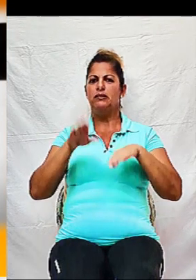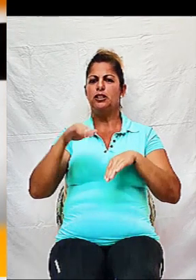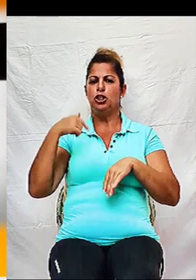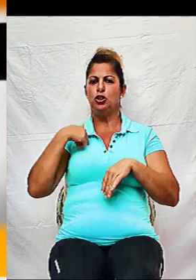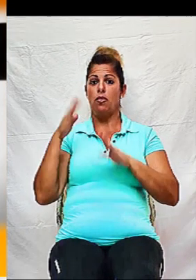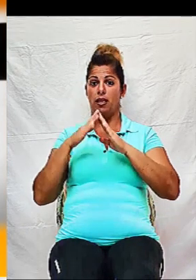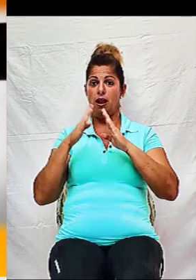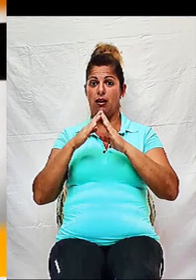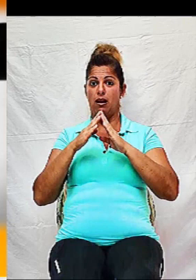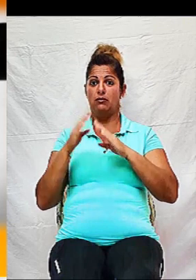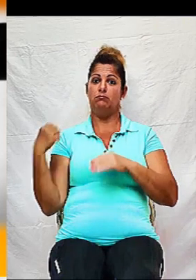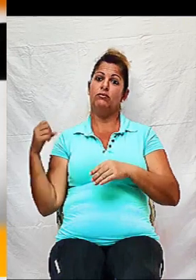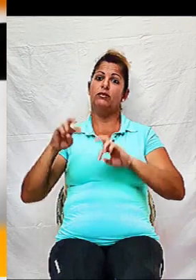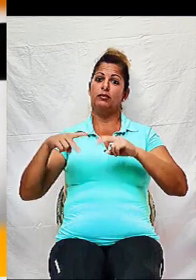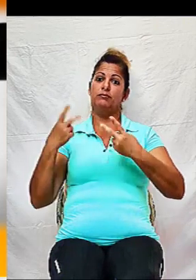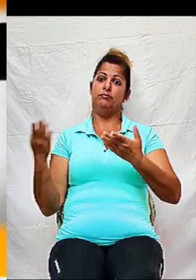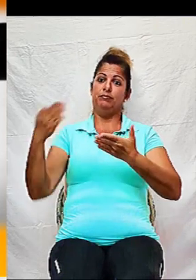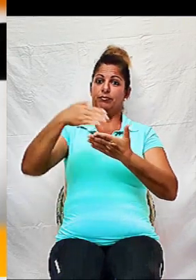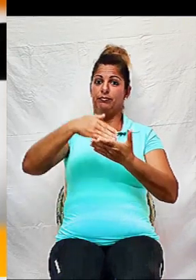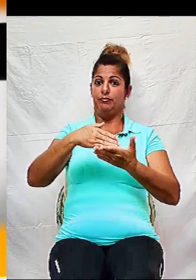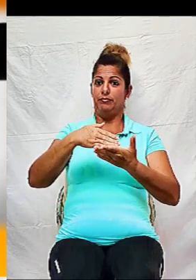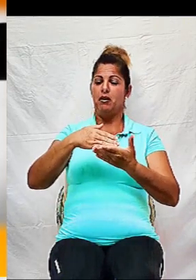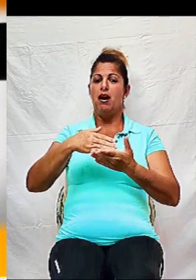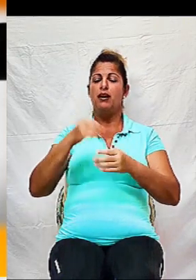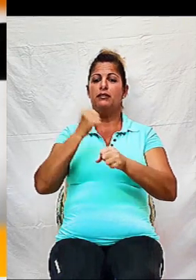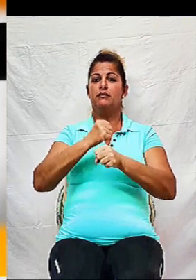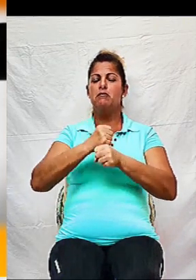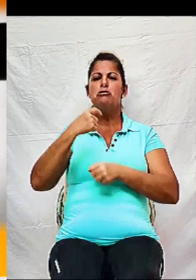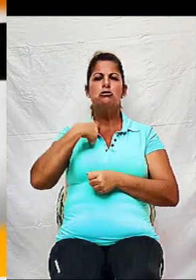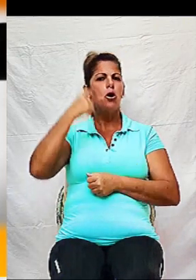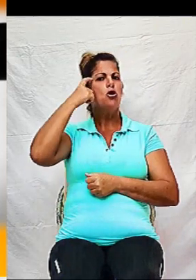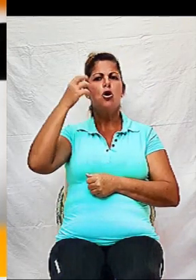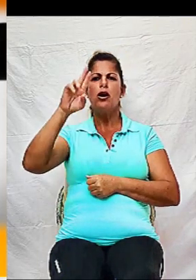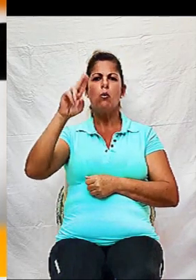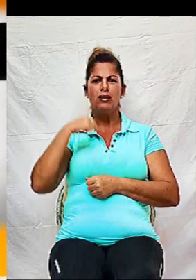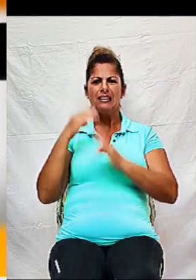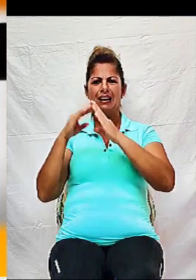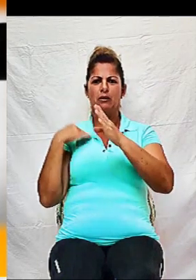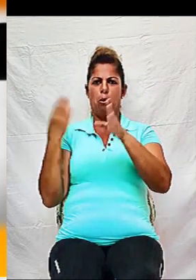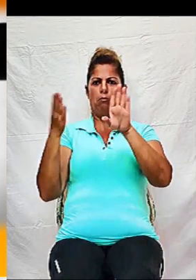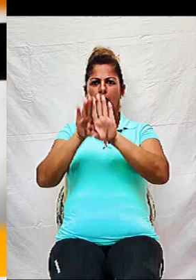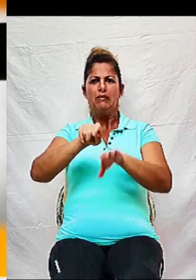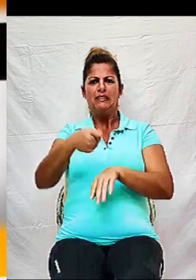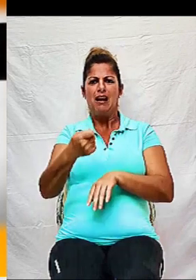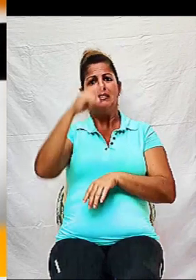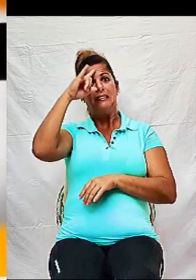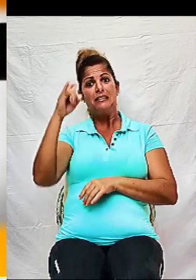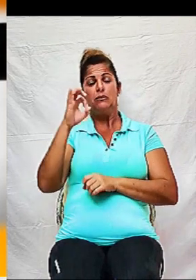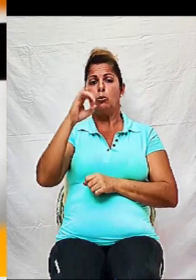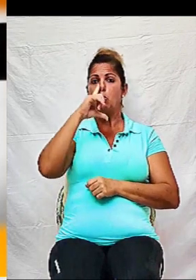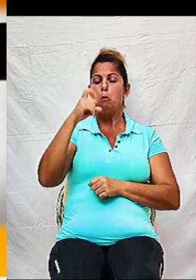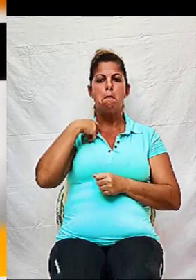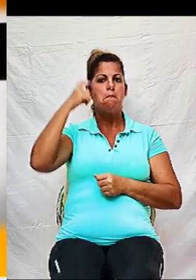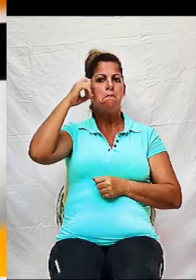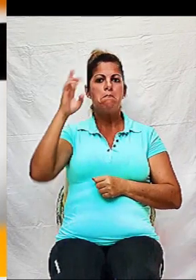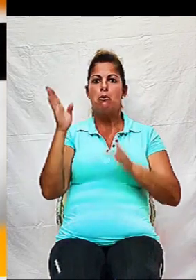Me ha pasado que al regresar del trabajo a casa no recuerdo nada del trayecto o si cerré con llave.